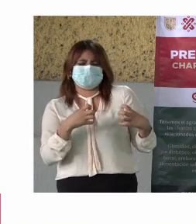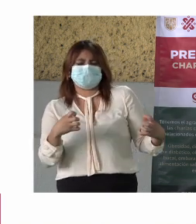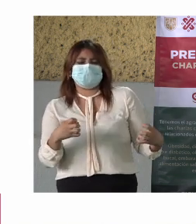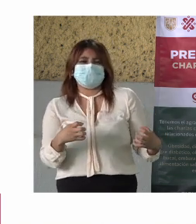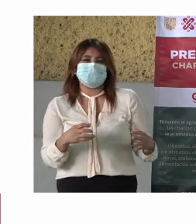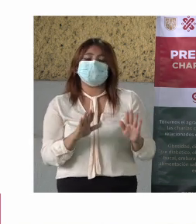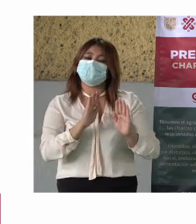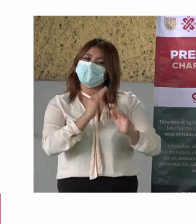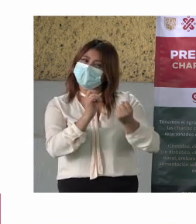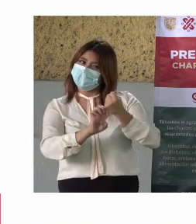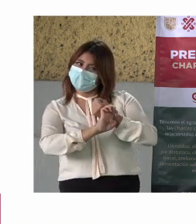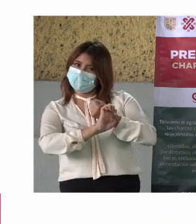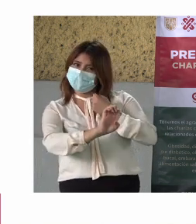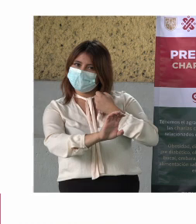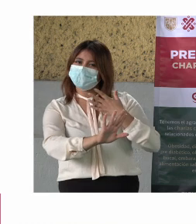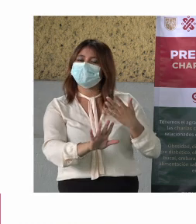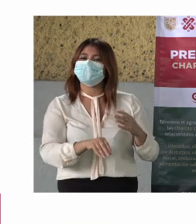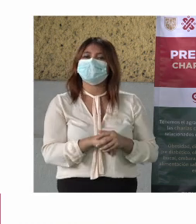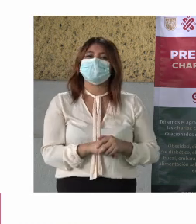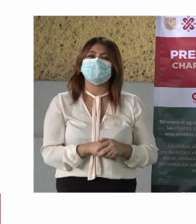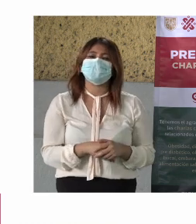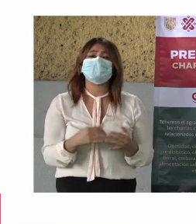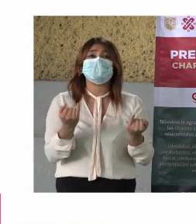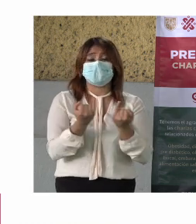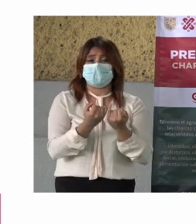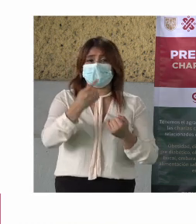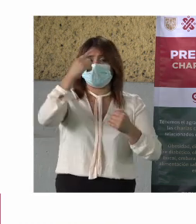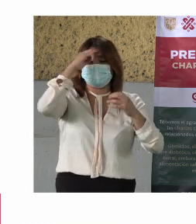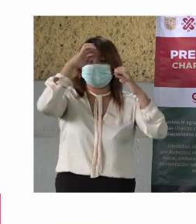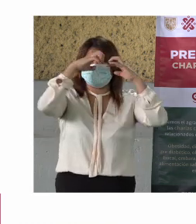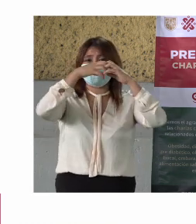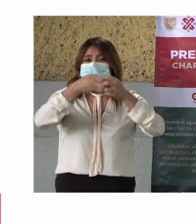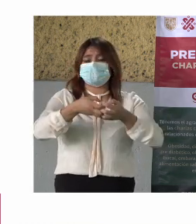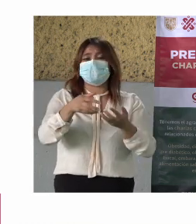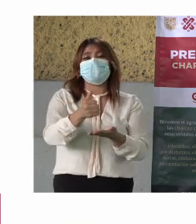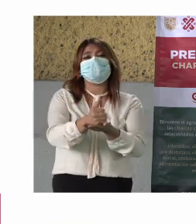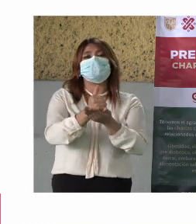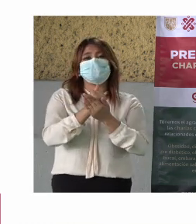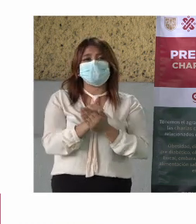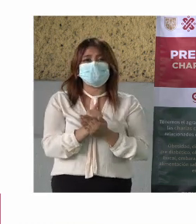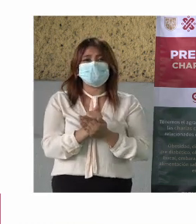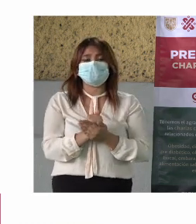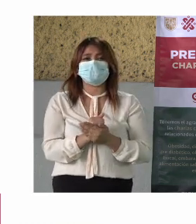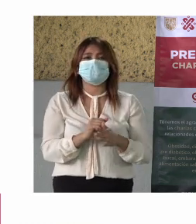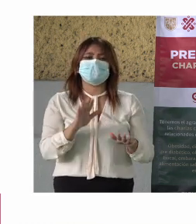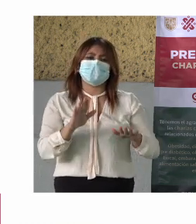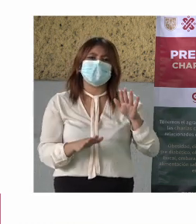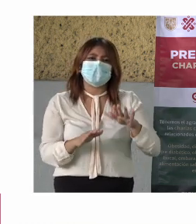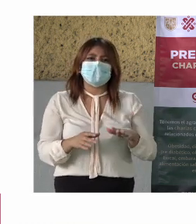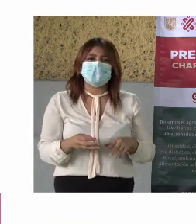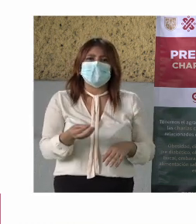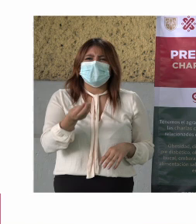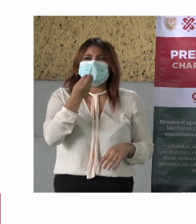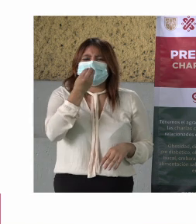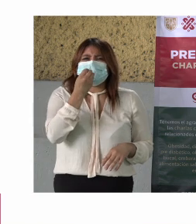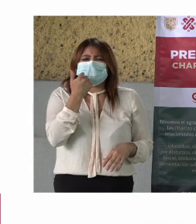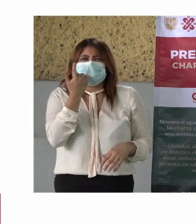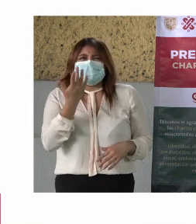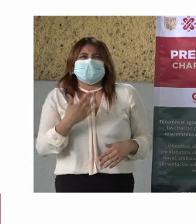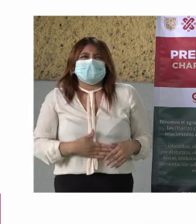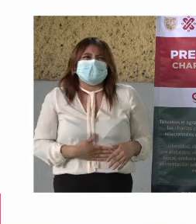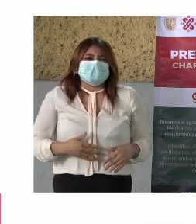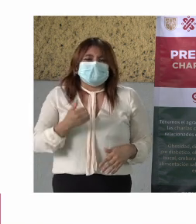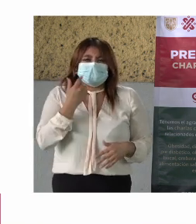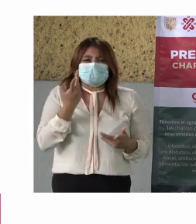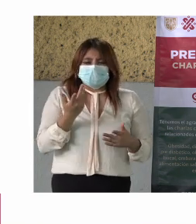Y en la cuestión del cerebro, ahí también nos van a estar ayudando a modular estas hormonas de hambre y saciedad y por eso